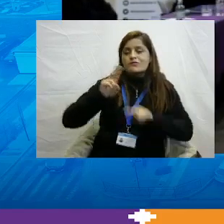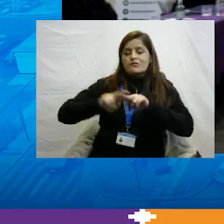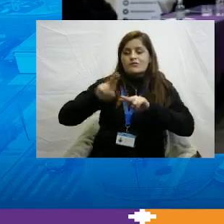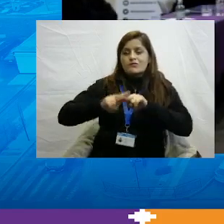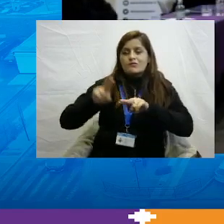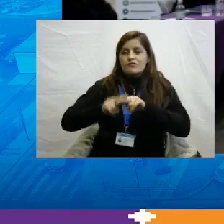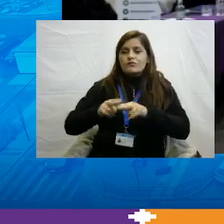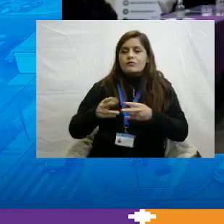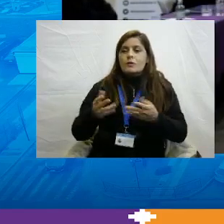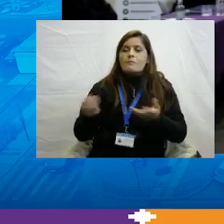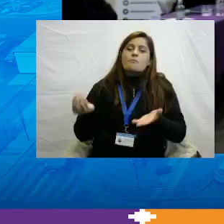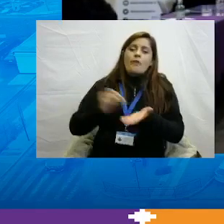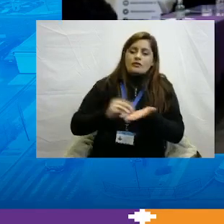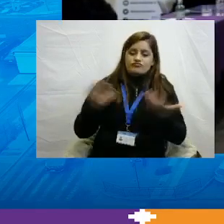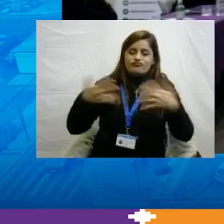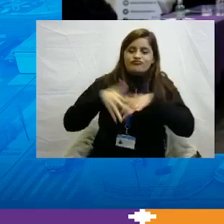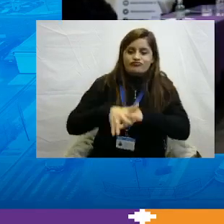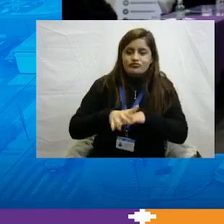comunidad. Eso.